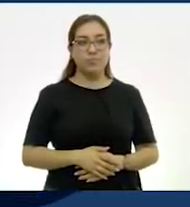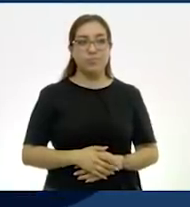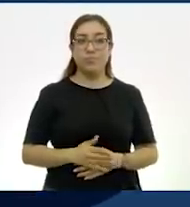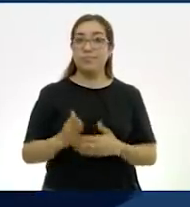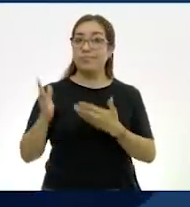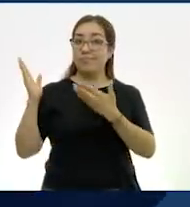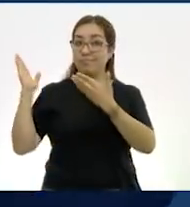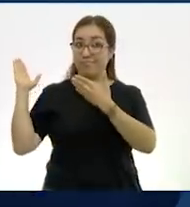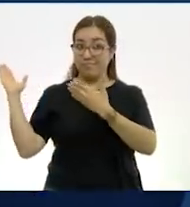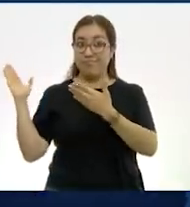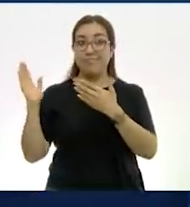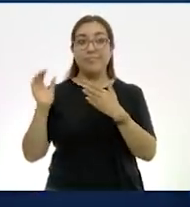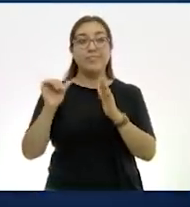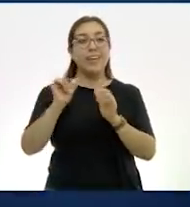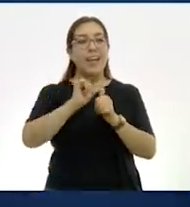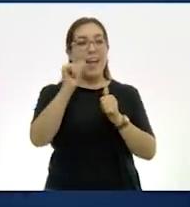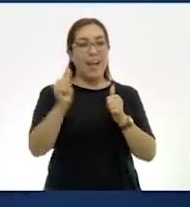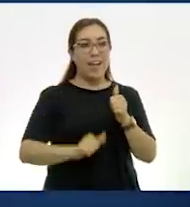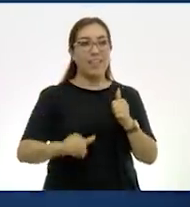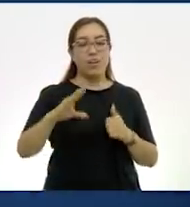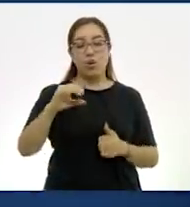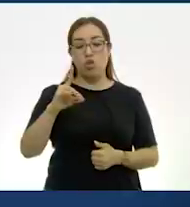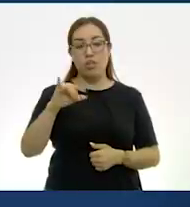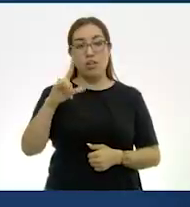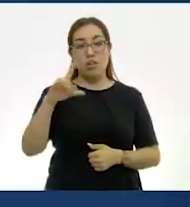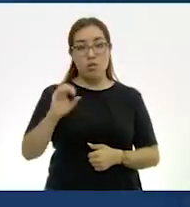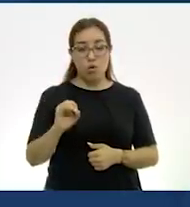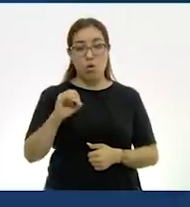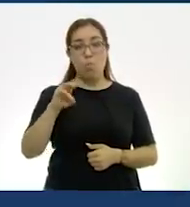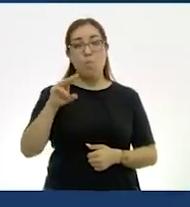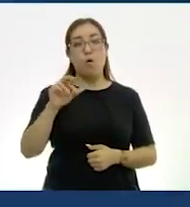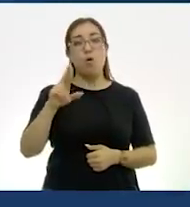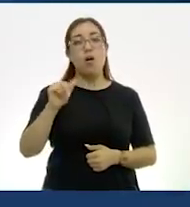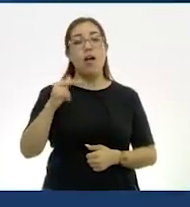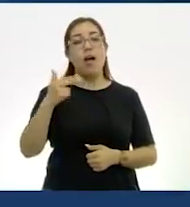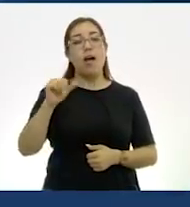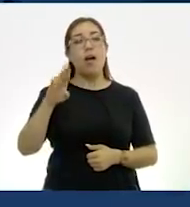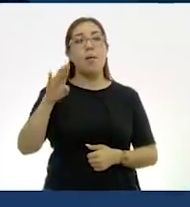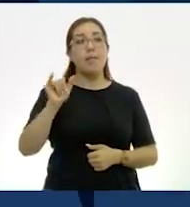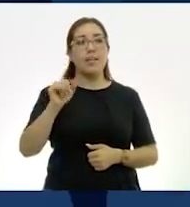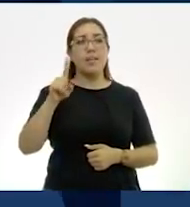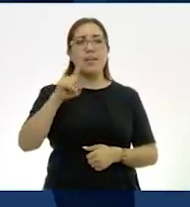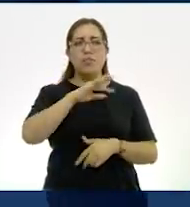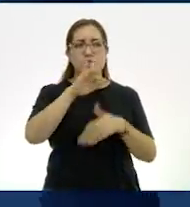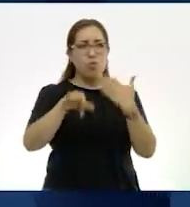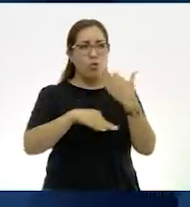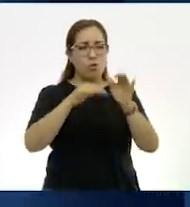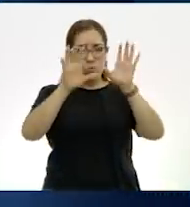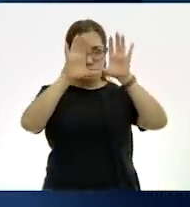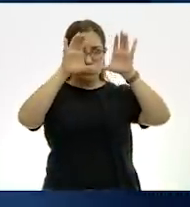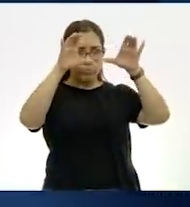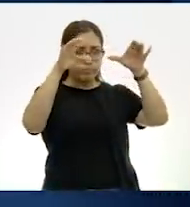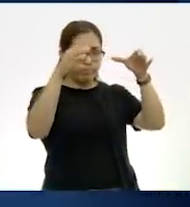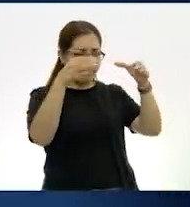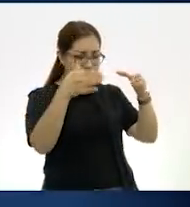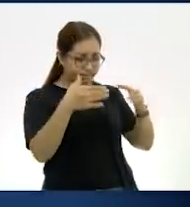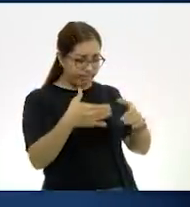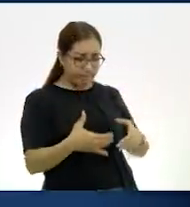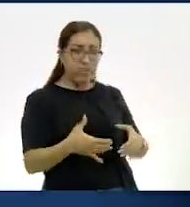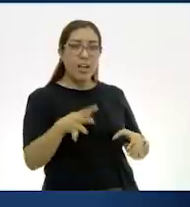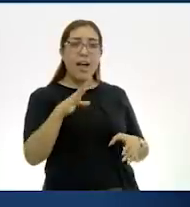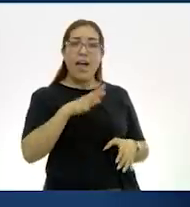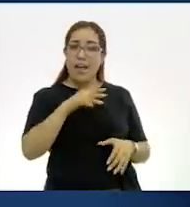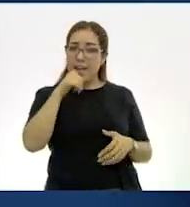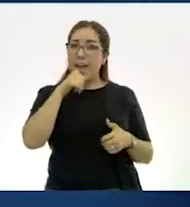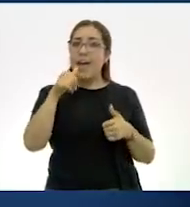a nuestras espaldas es el Código de Hammurabi, es del 1750 a.C. y toda su superficie está escrita en caracteres